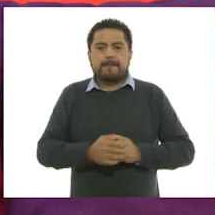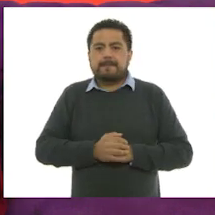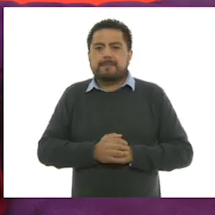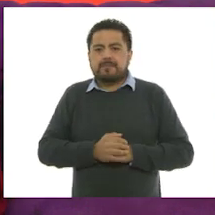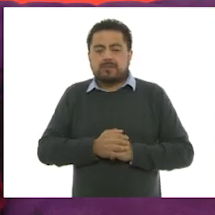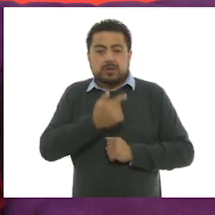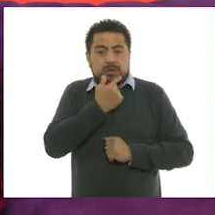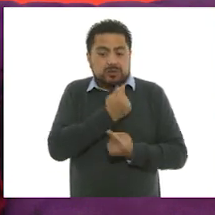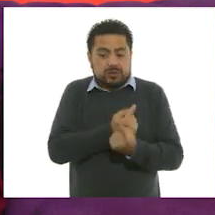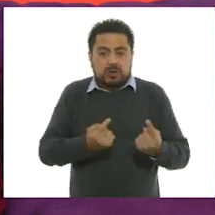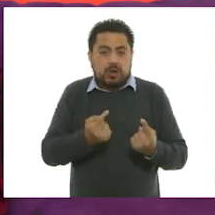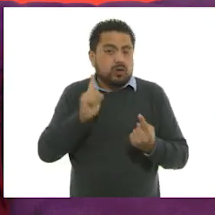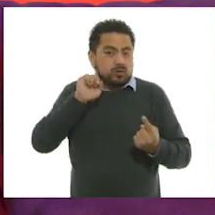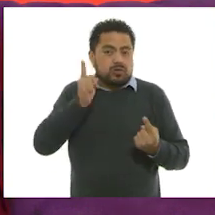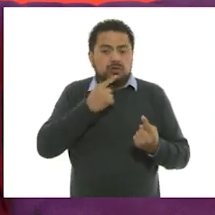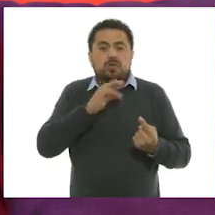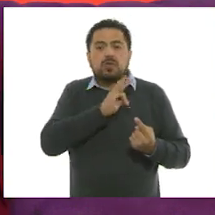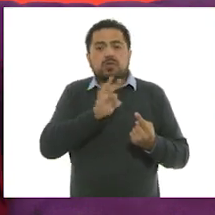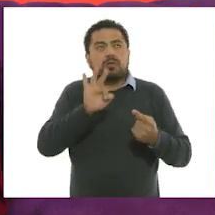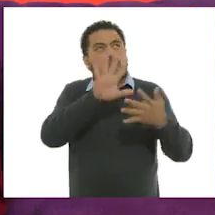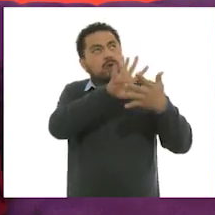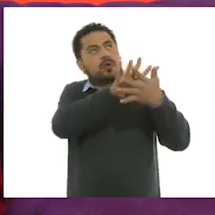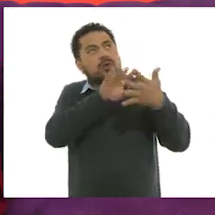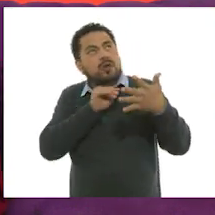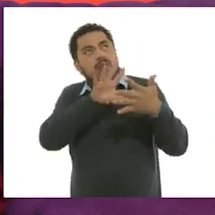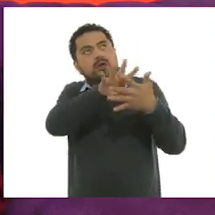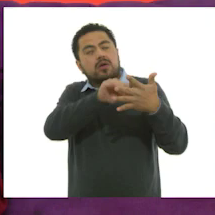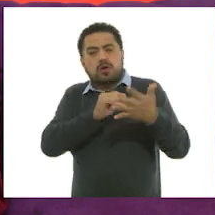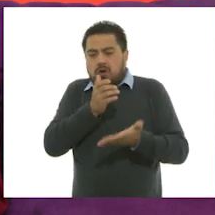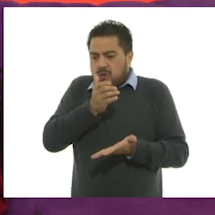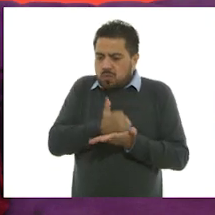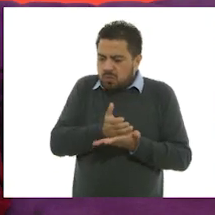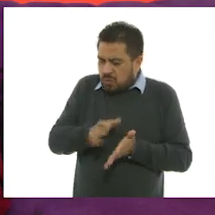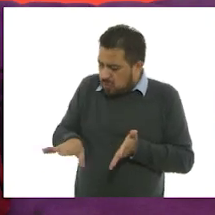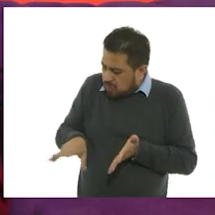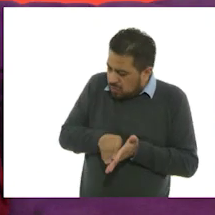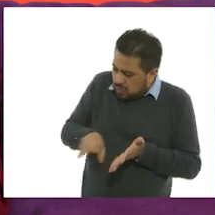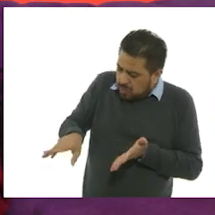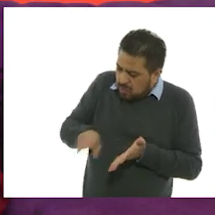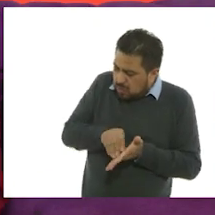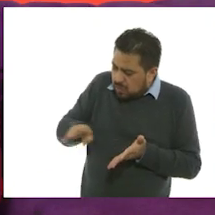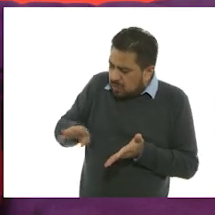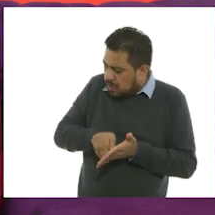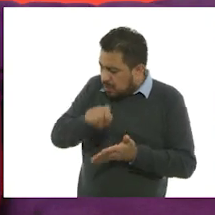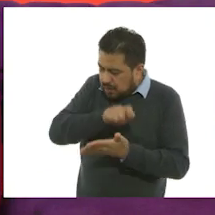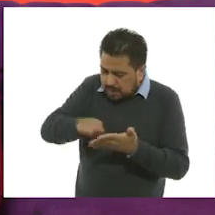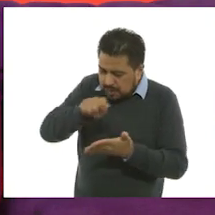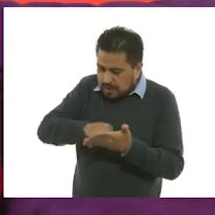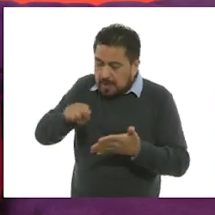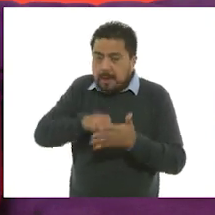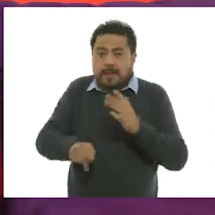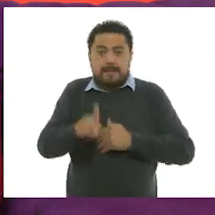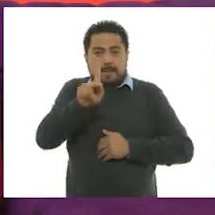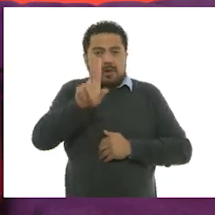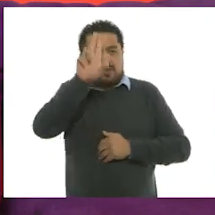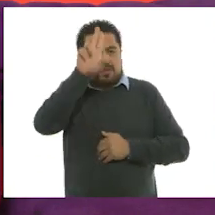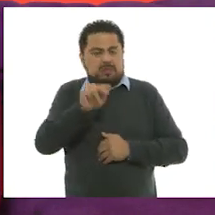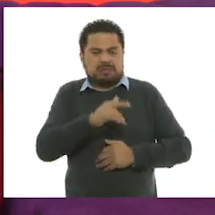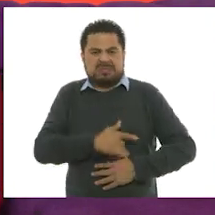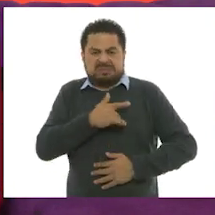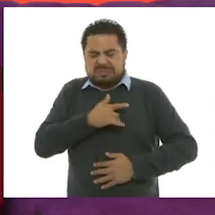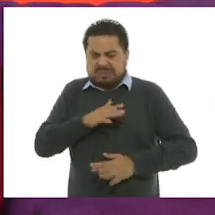y los niños sordos pueden copiar del pizarrón o del cuaderno de sus compañeros lo que se va escribiendo, pero no les va a hacer